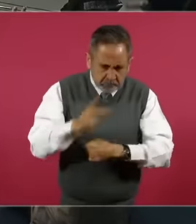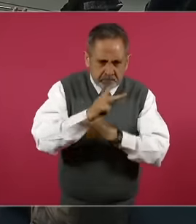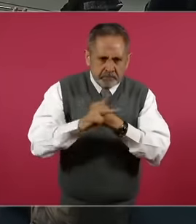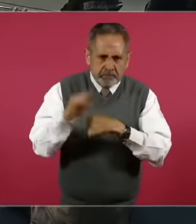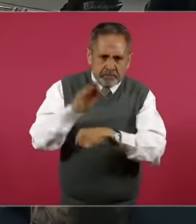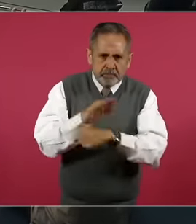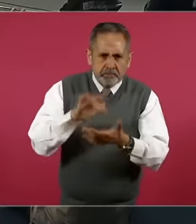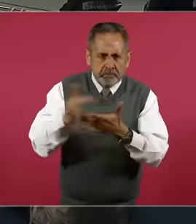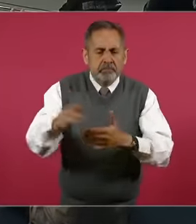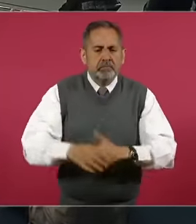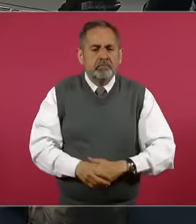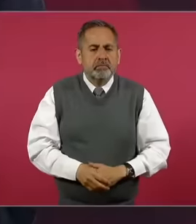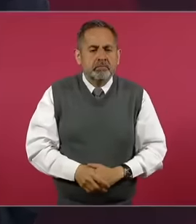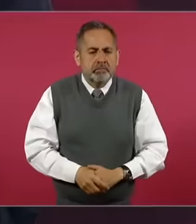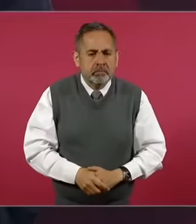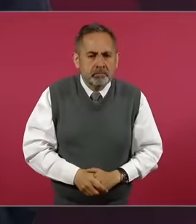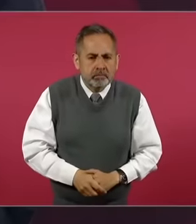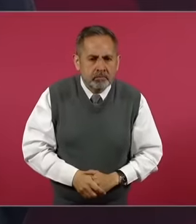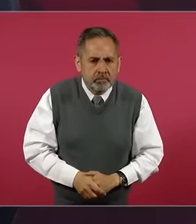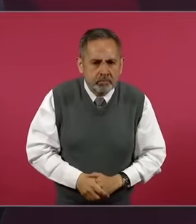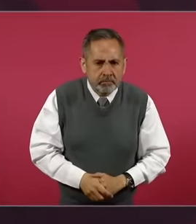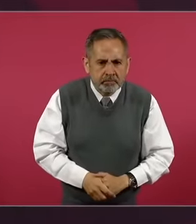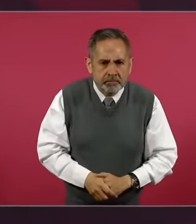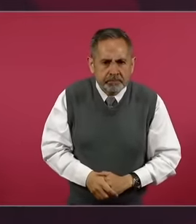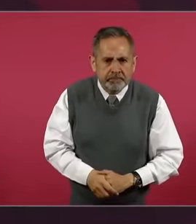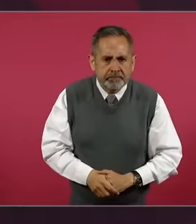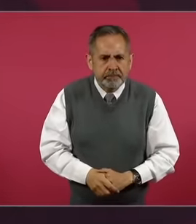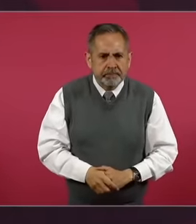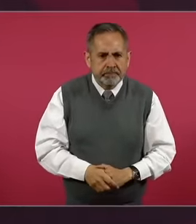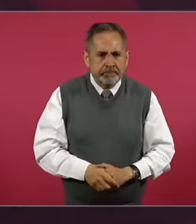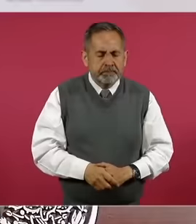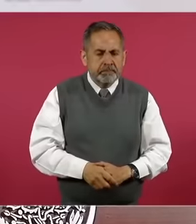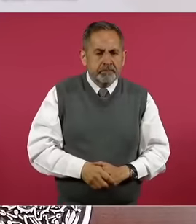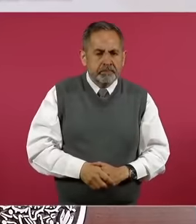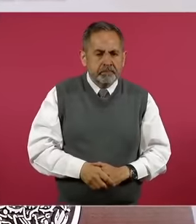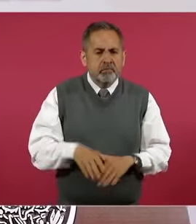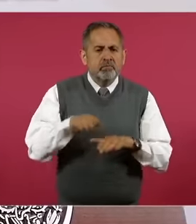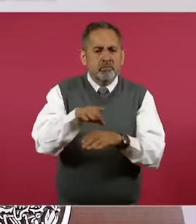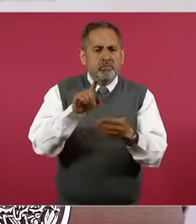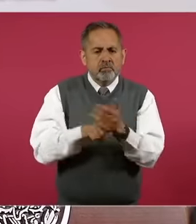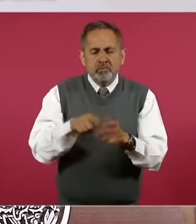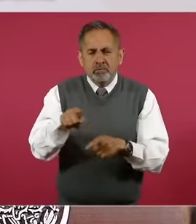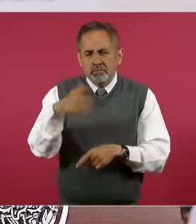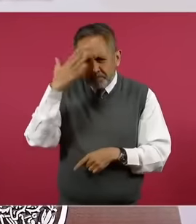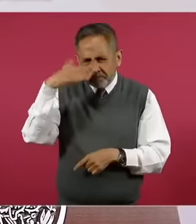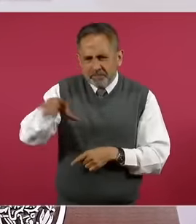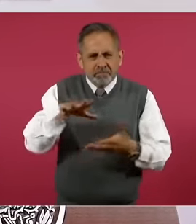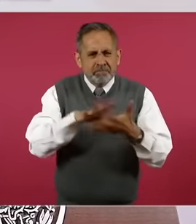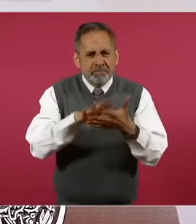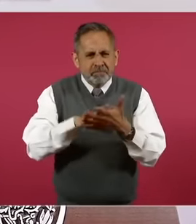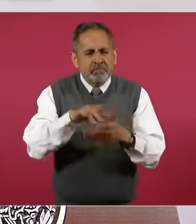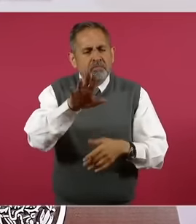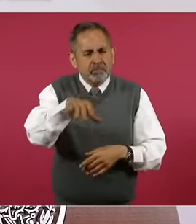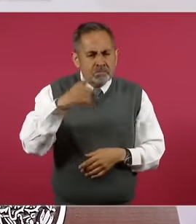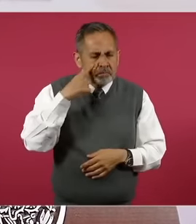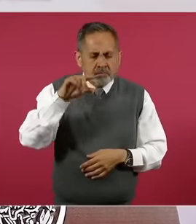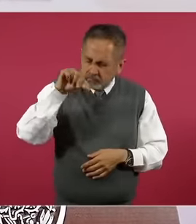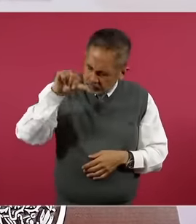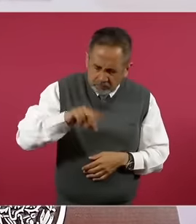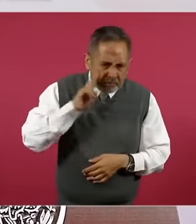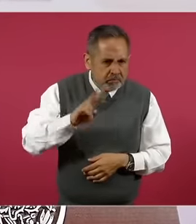bien. En el caso de la señora que está detenida, a ver si